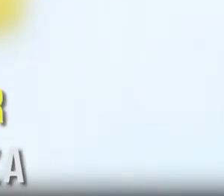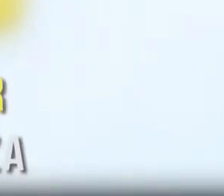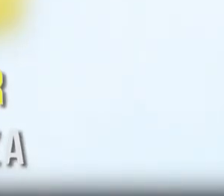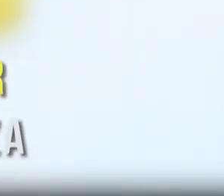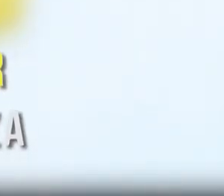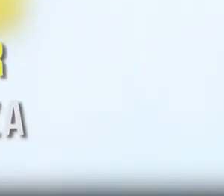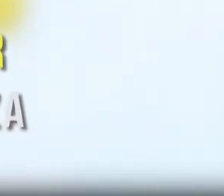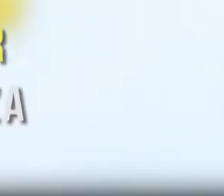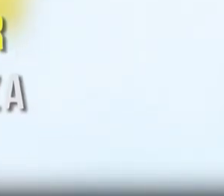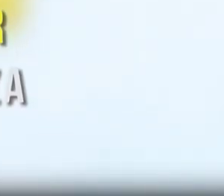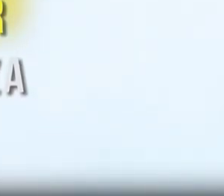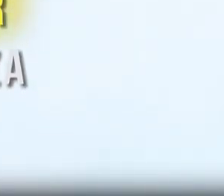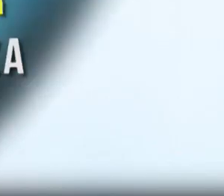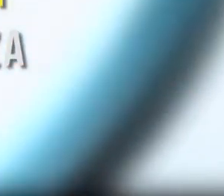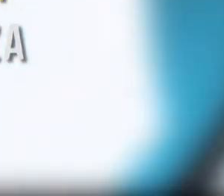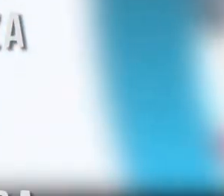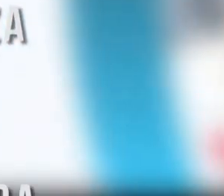hola